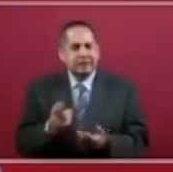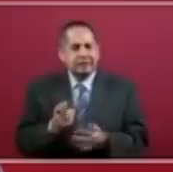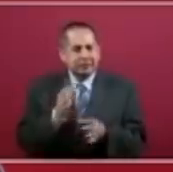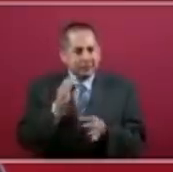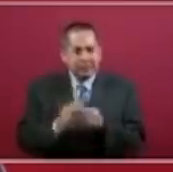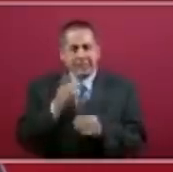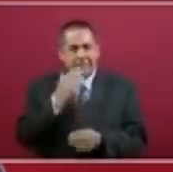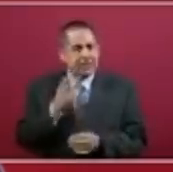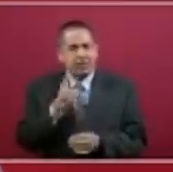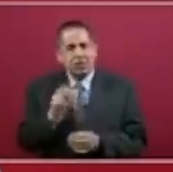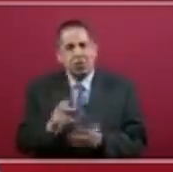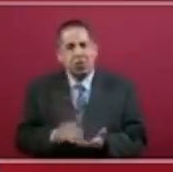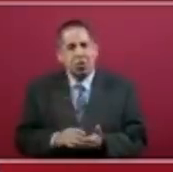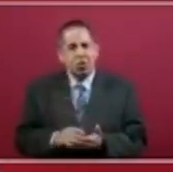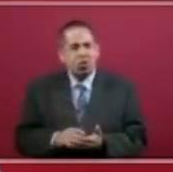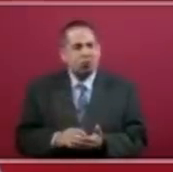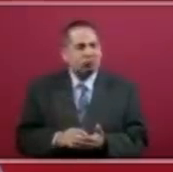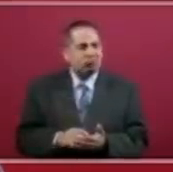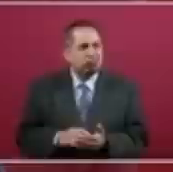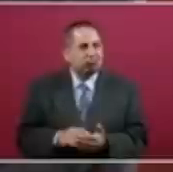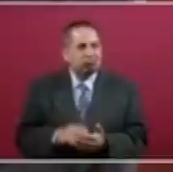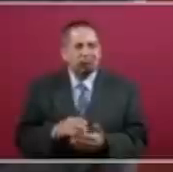correcto, no es adecuado,